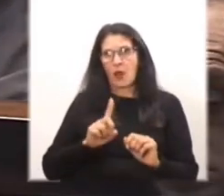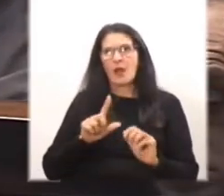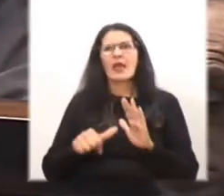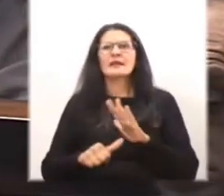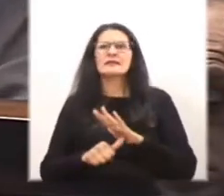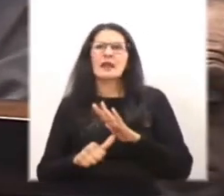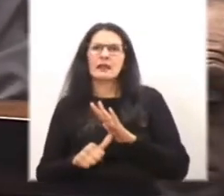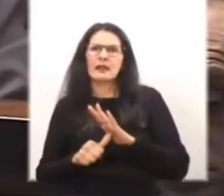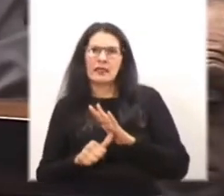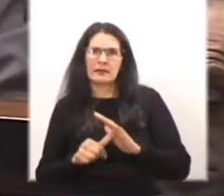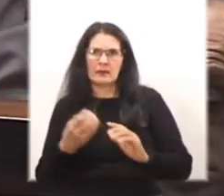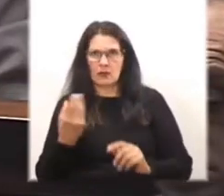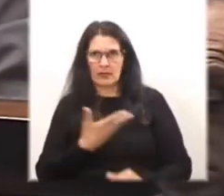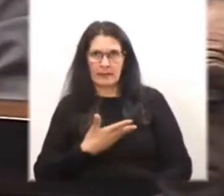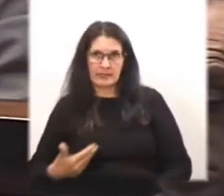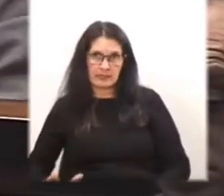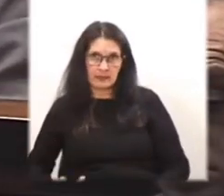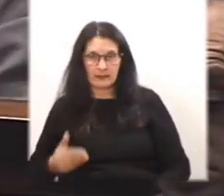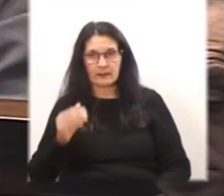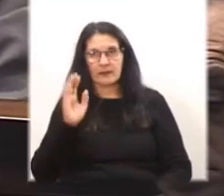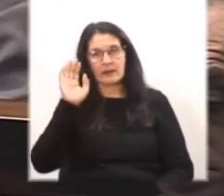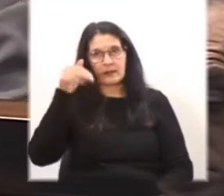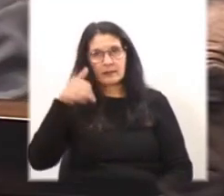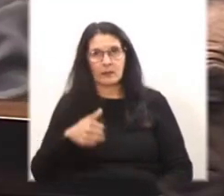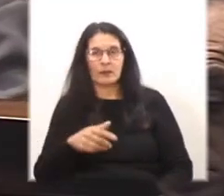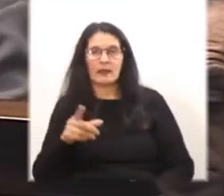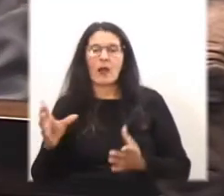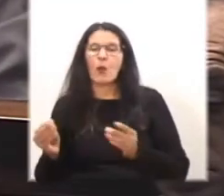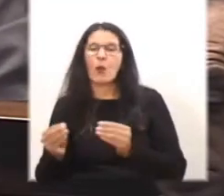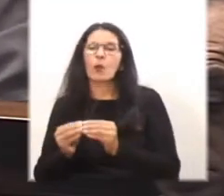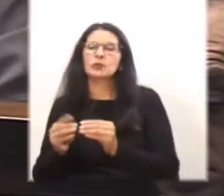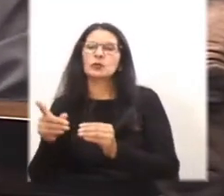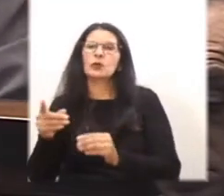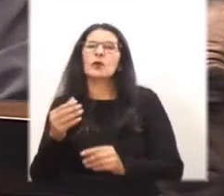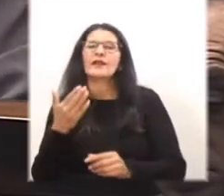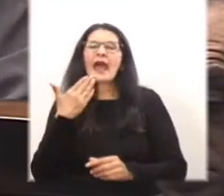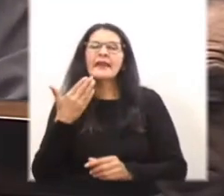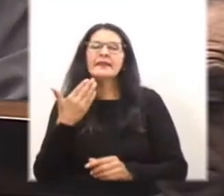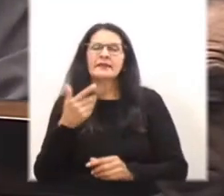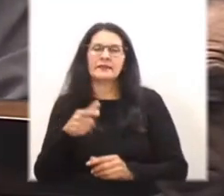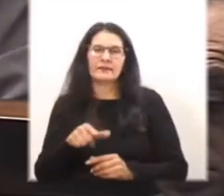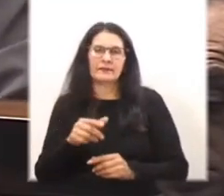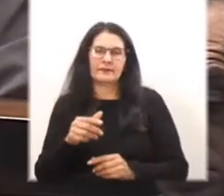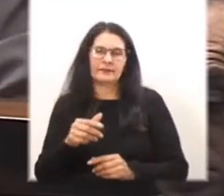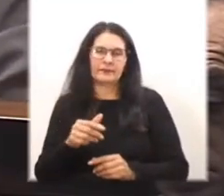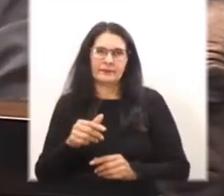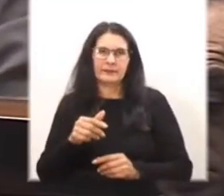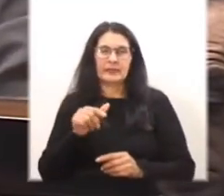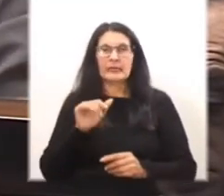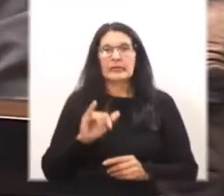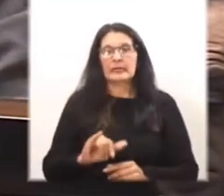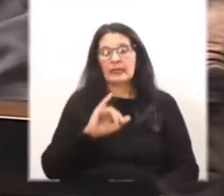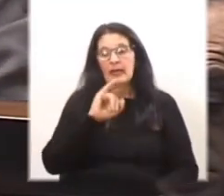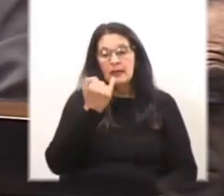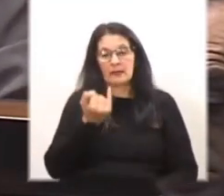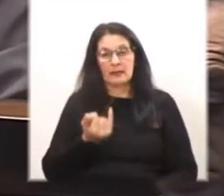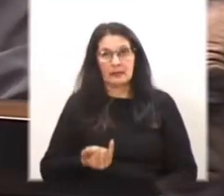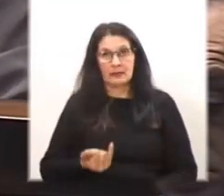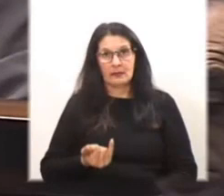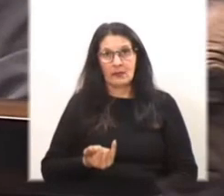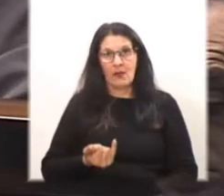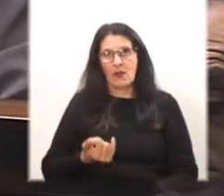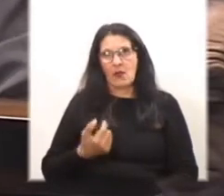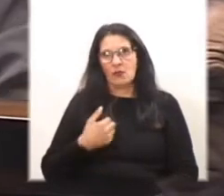con el presidente de la República, del sector aire fresco, de la lista 404. Y Álvaro Delgado no se perdía